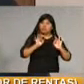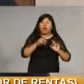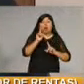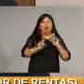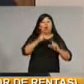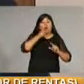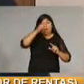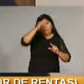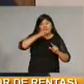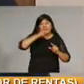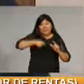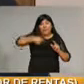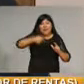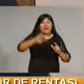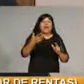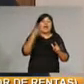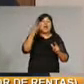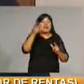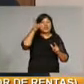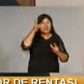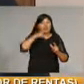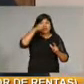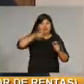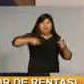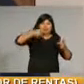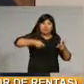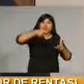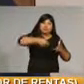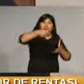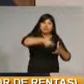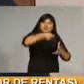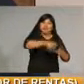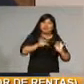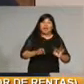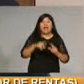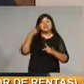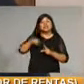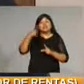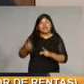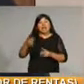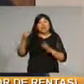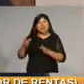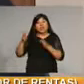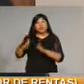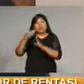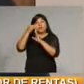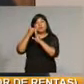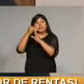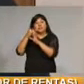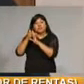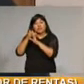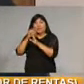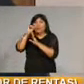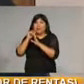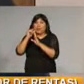hasta en 48 cuotas y un segundo tramo en donde el beneficio se va disminuyendo paulatinamente es decir el segundo tramo que sería